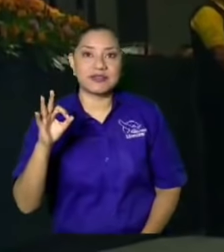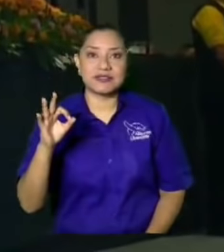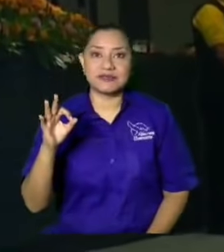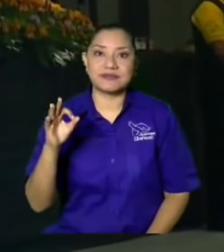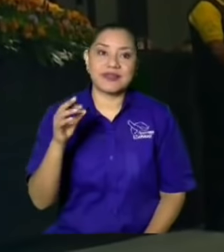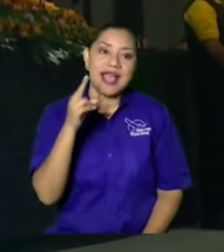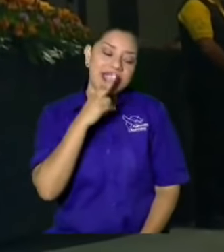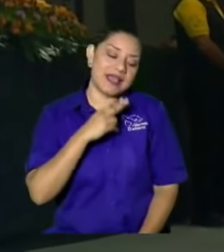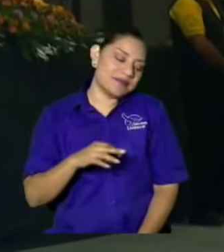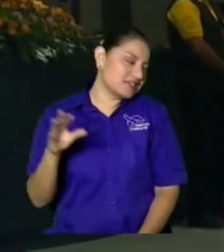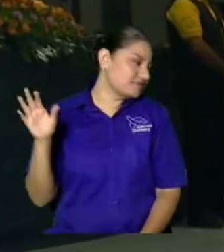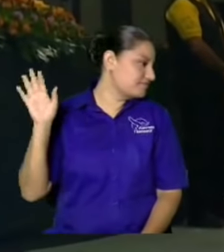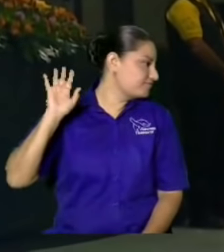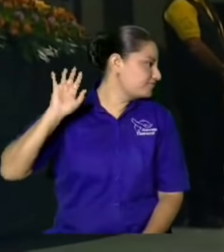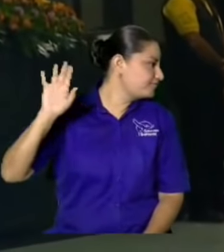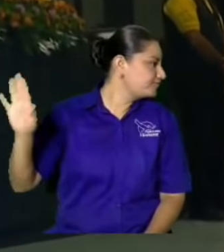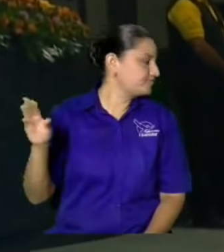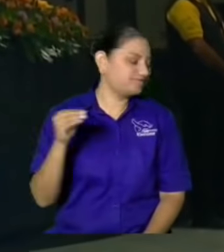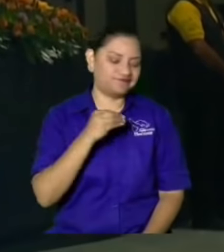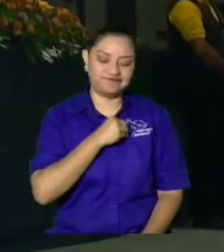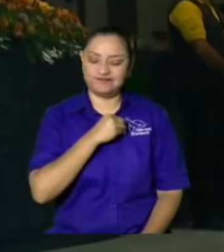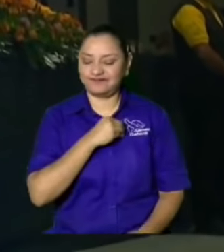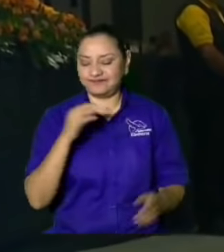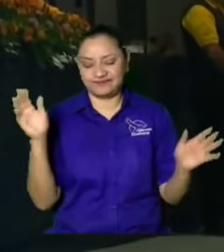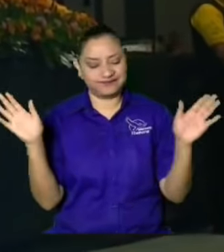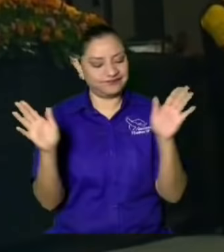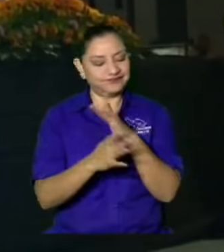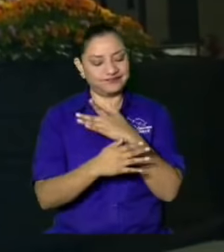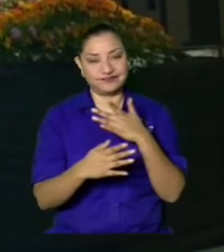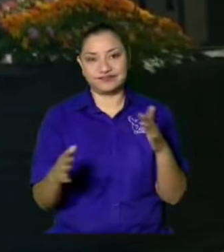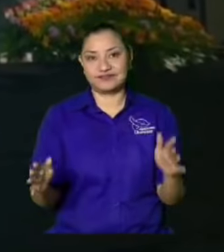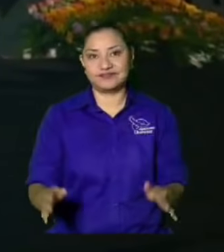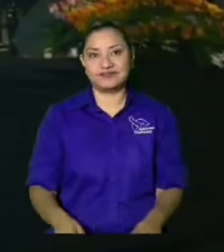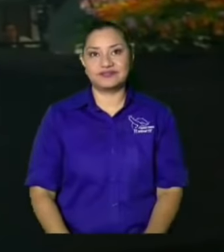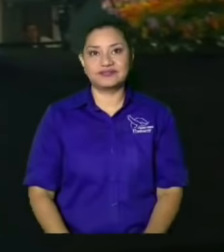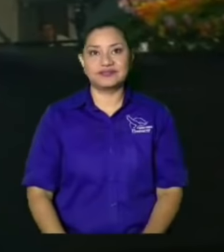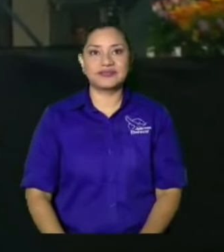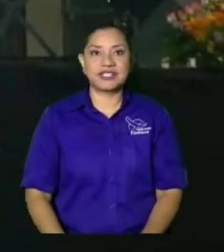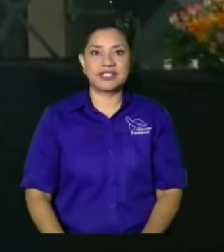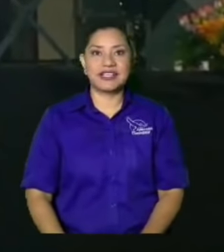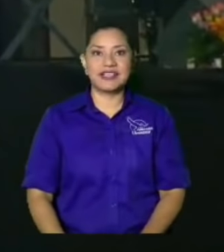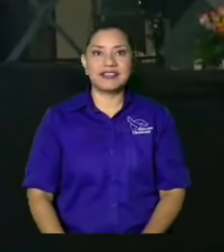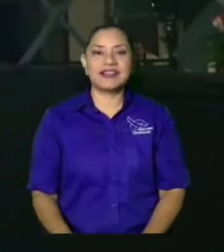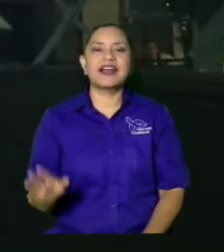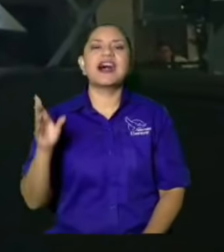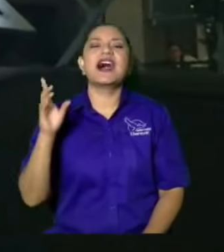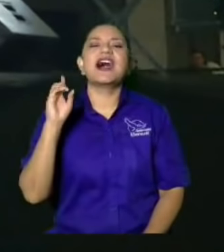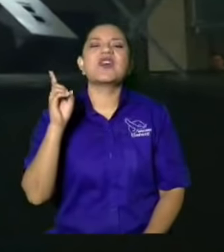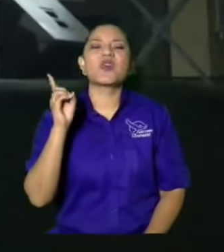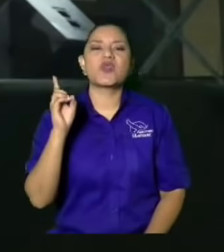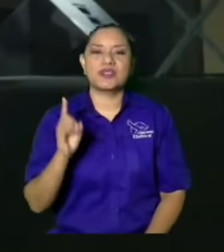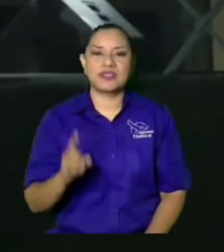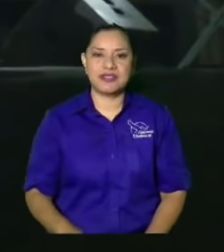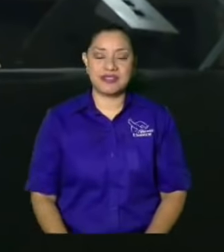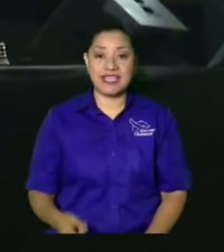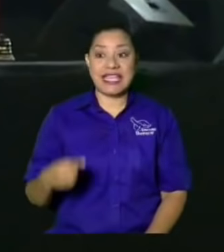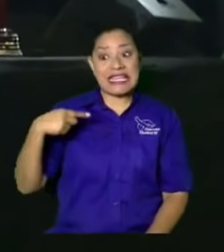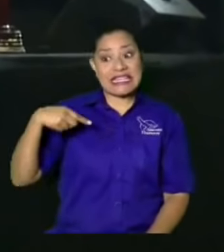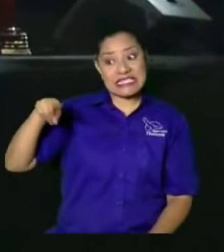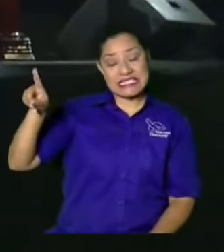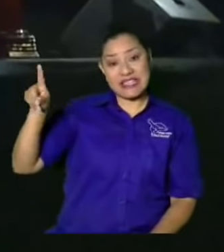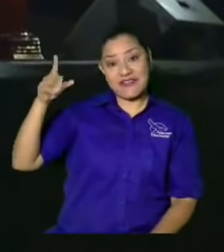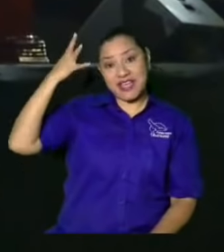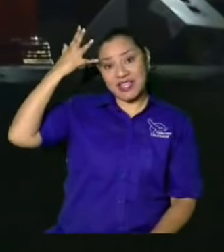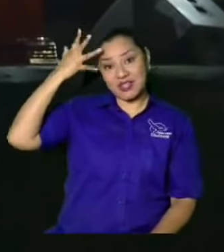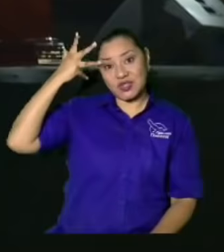hijo no quiere nada. Ya mi hijo se alejó, ya no, mire ahora dónde está metido, a dónde va todos los días, mire a dónde está, mire